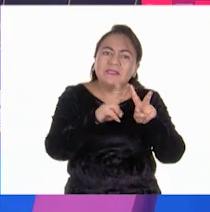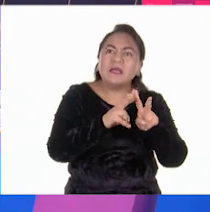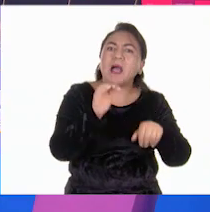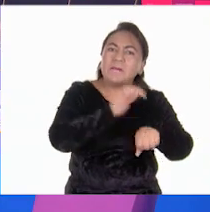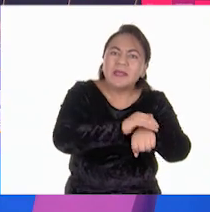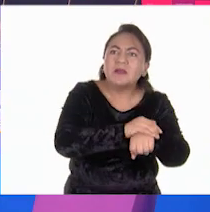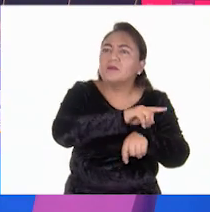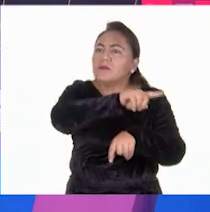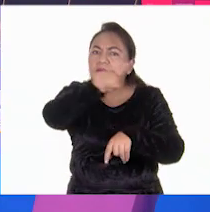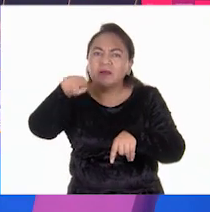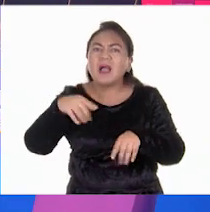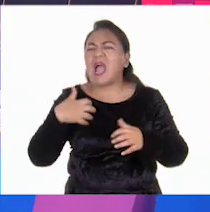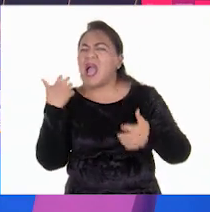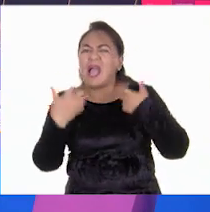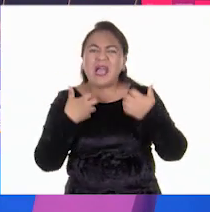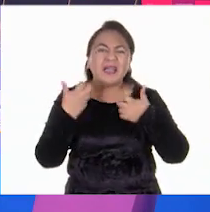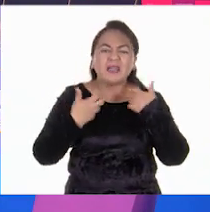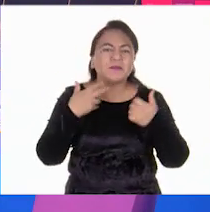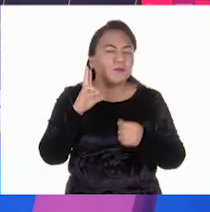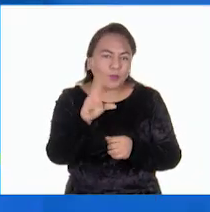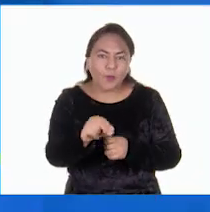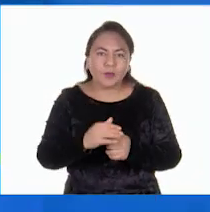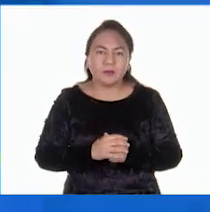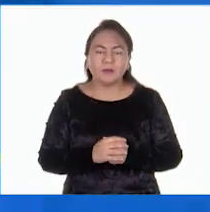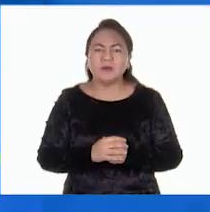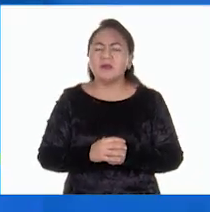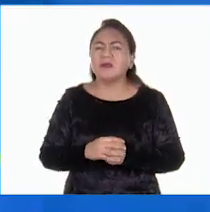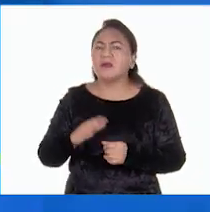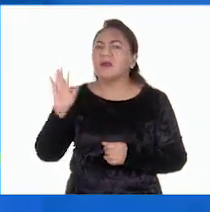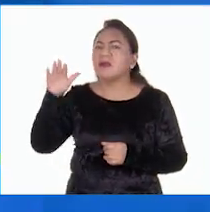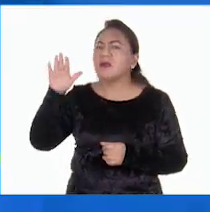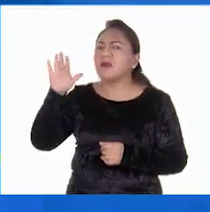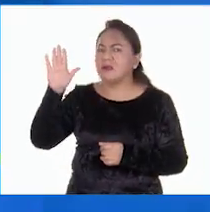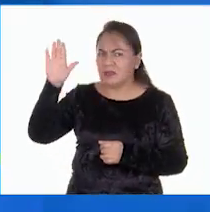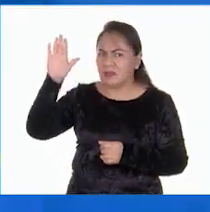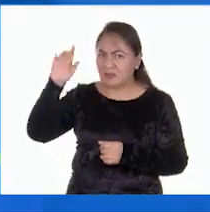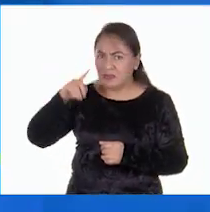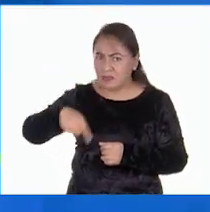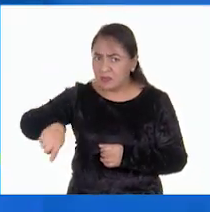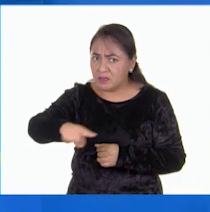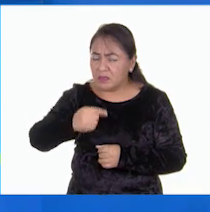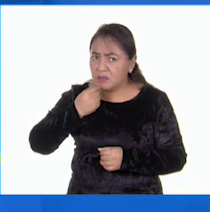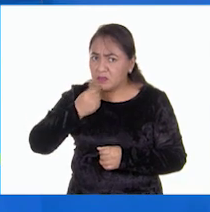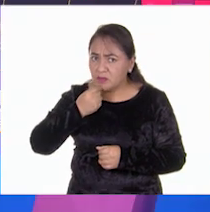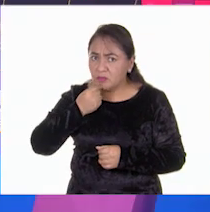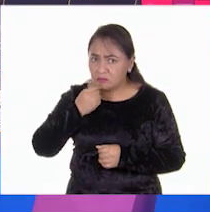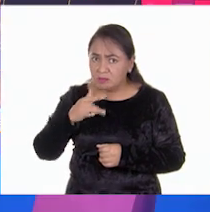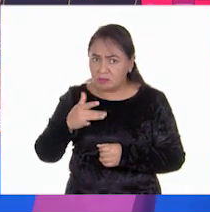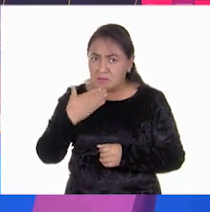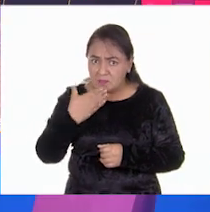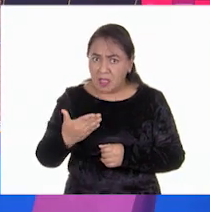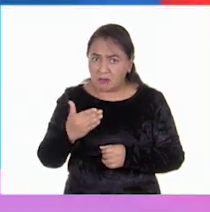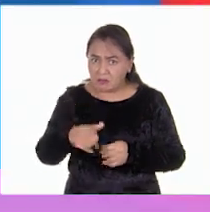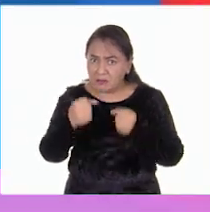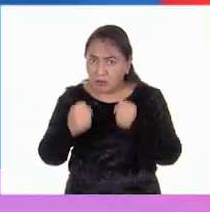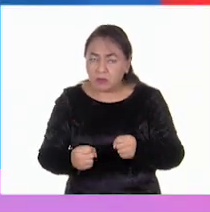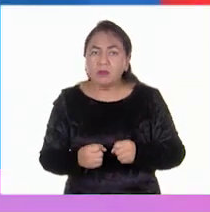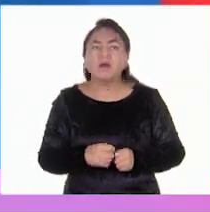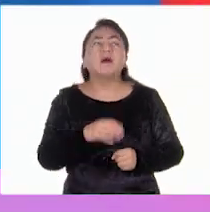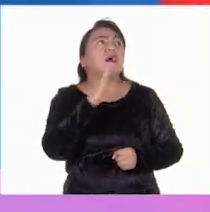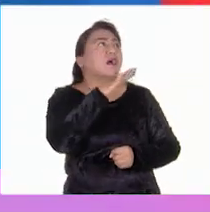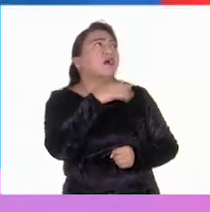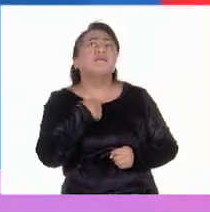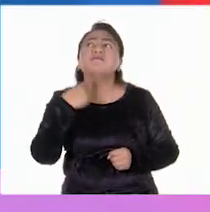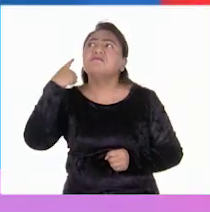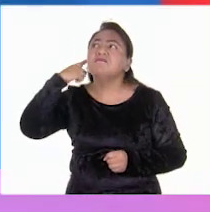los amigos, que no le hagan rabietas en su casa. ¿Y eso es seguro para los niños? ¡Oh! Yo escuché que un pequeño